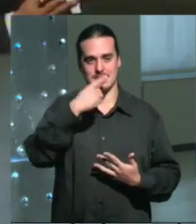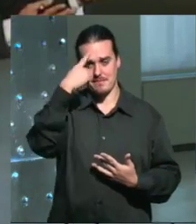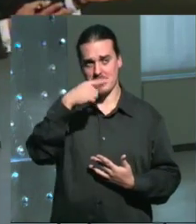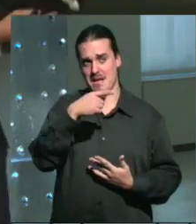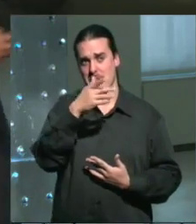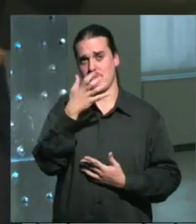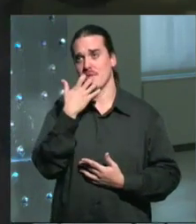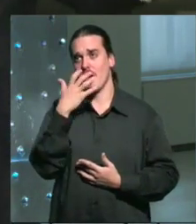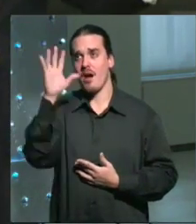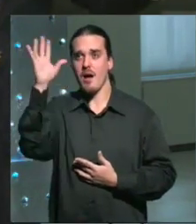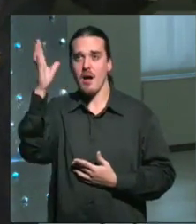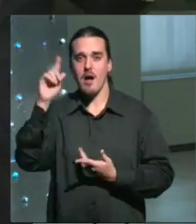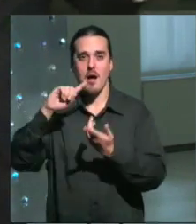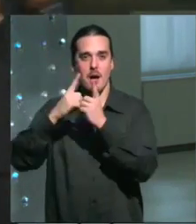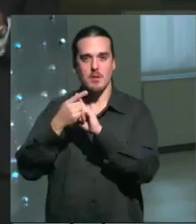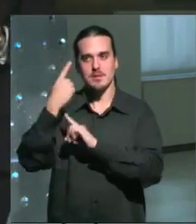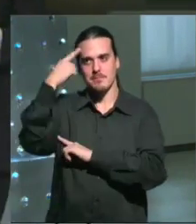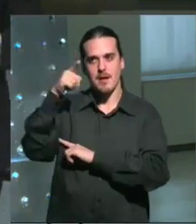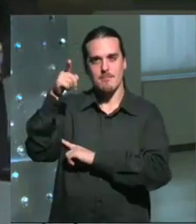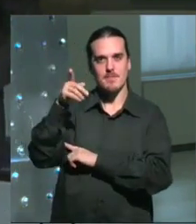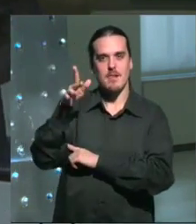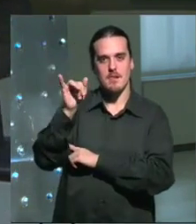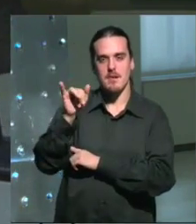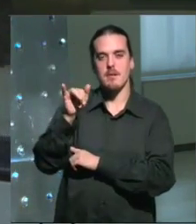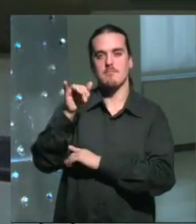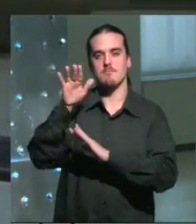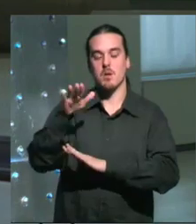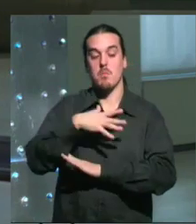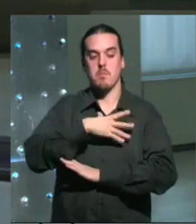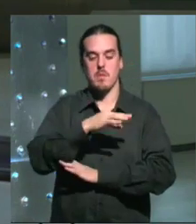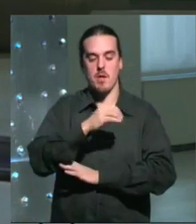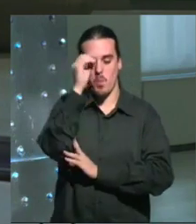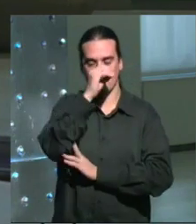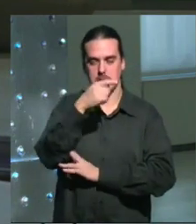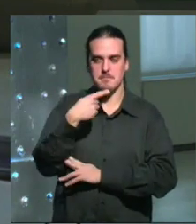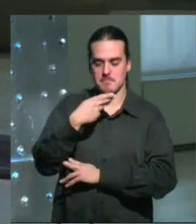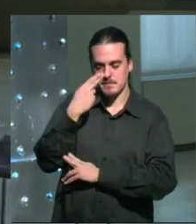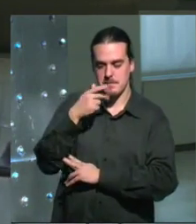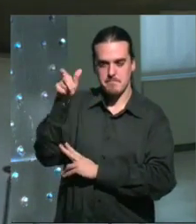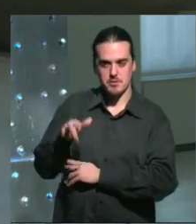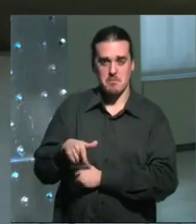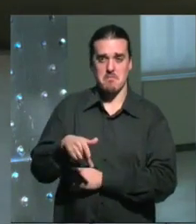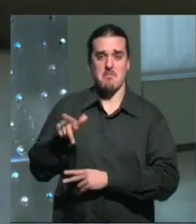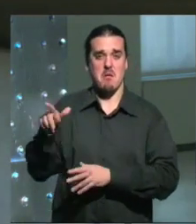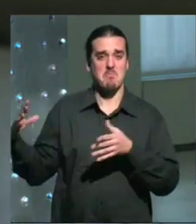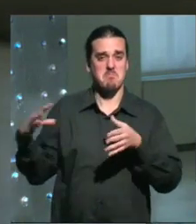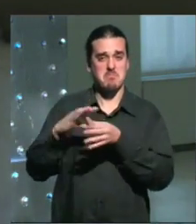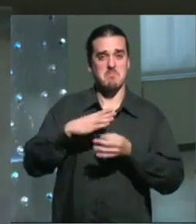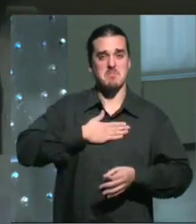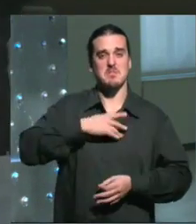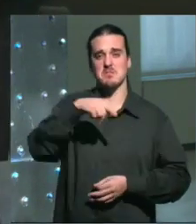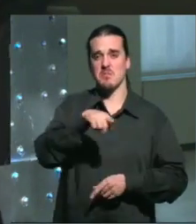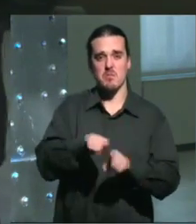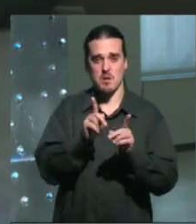no era demócrata, pero hablaba siempre a favor del cambio climático, que era un tema que le interesaba a Obama. O un señor que defendía la necesidad de llevar a cabo una reforma del